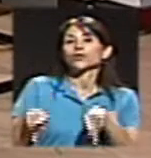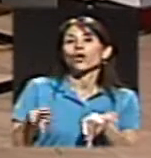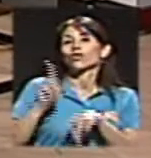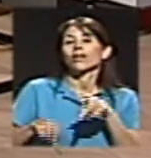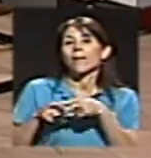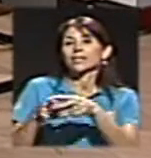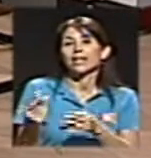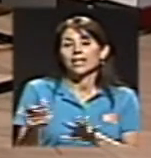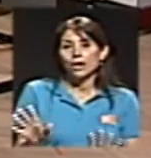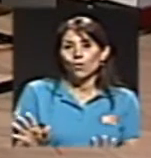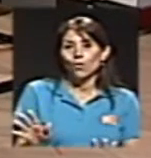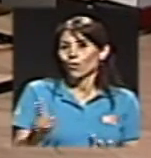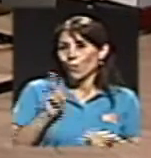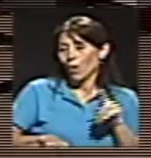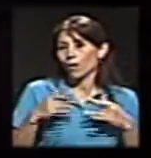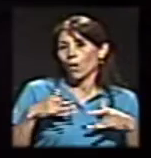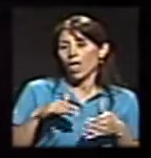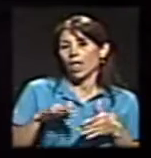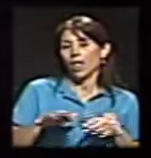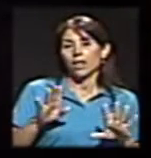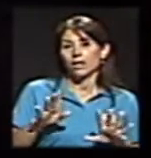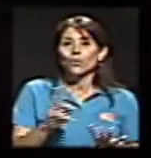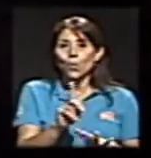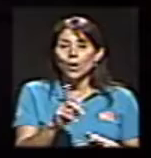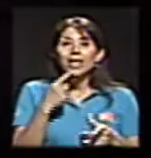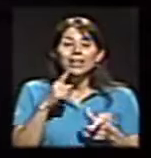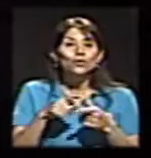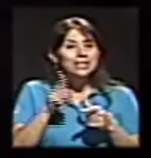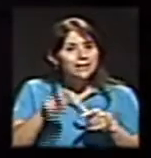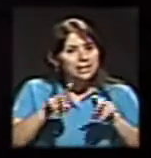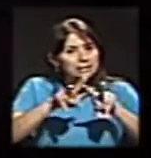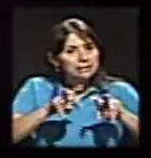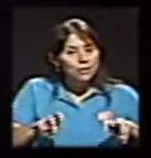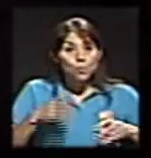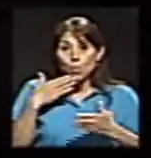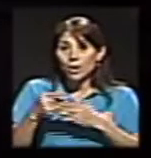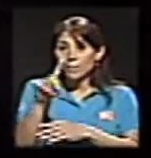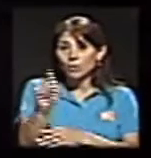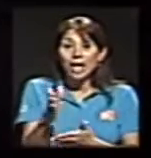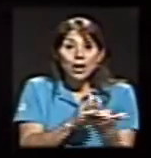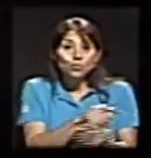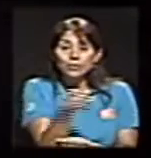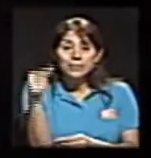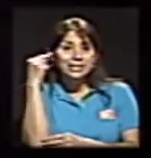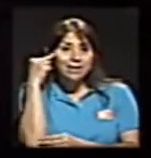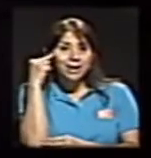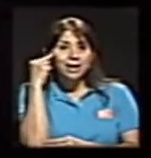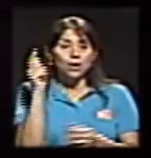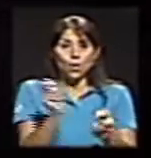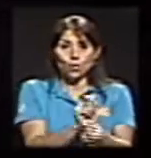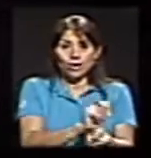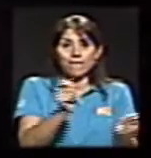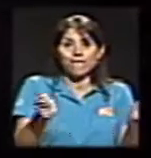no se le va a prestar dinero. Entonces, muy oportuna la pregunta, porque algunos pensaban de que con las reformas venía a